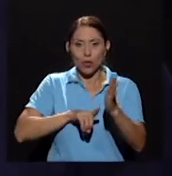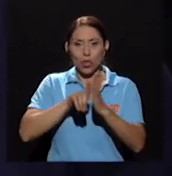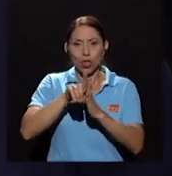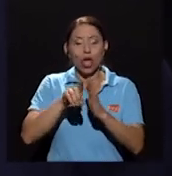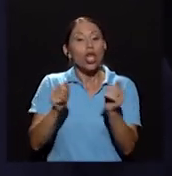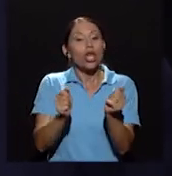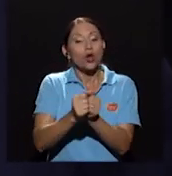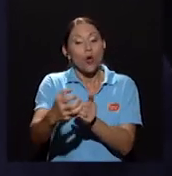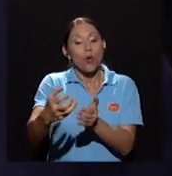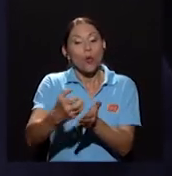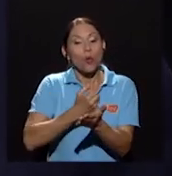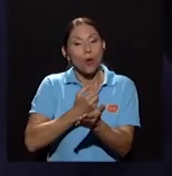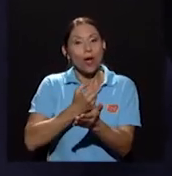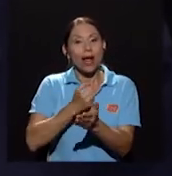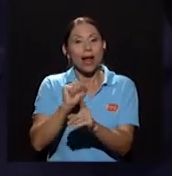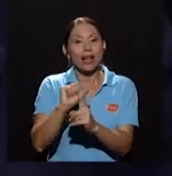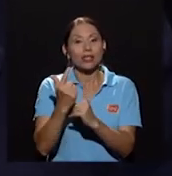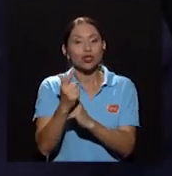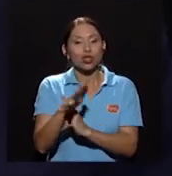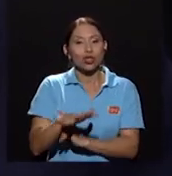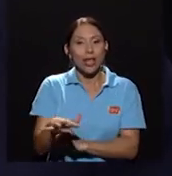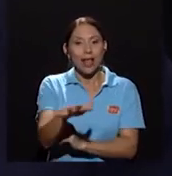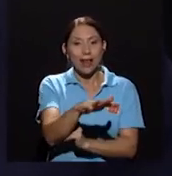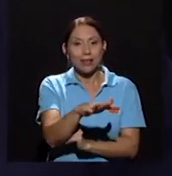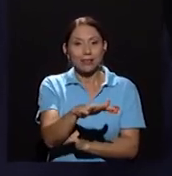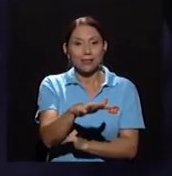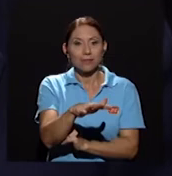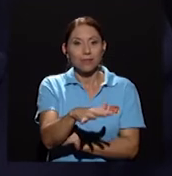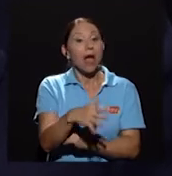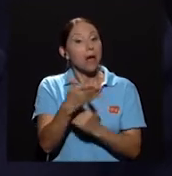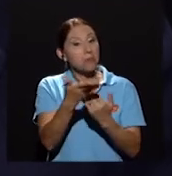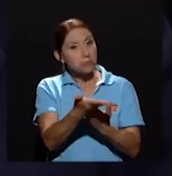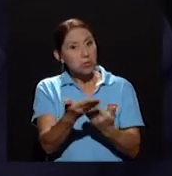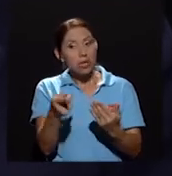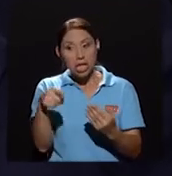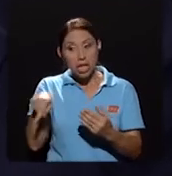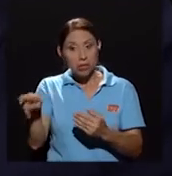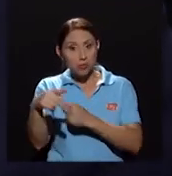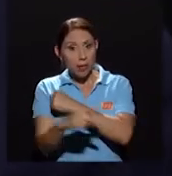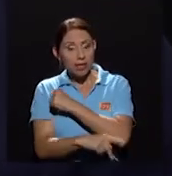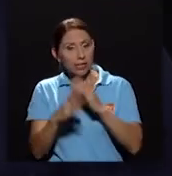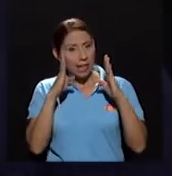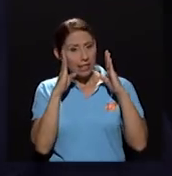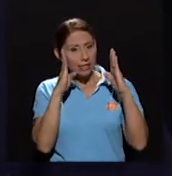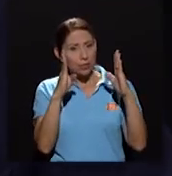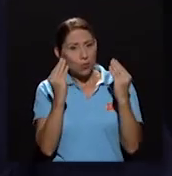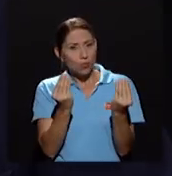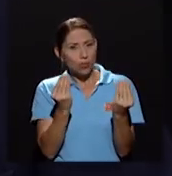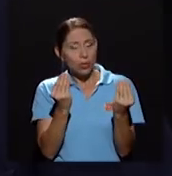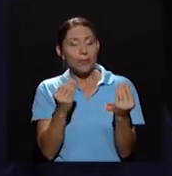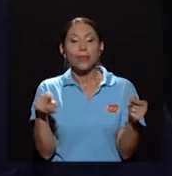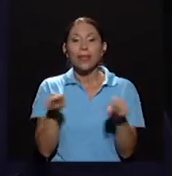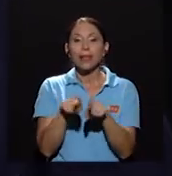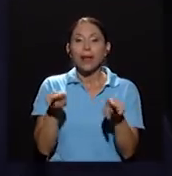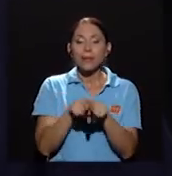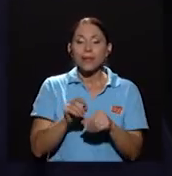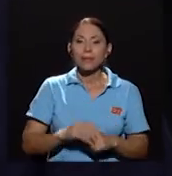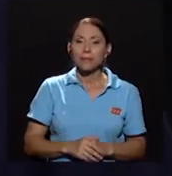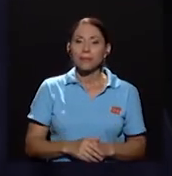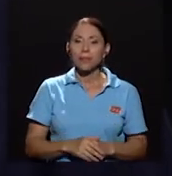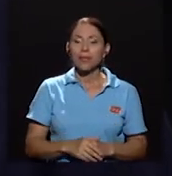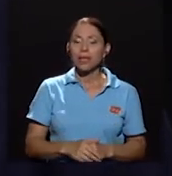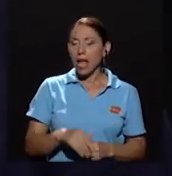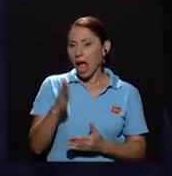a pesar de eso le prestaron mucha atención también por ejemplo a la implementación esto es algo más